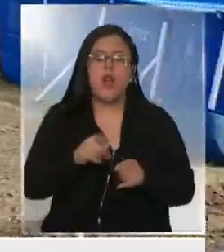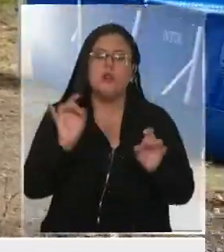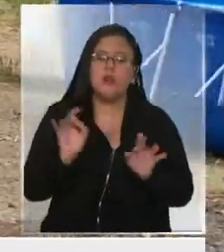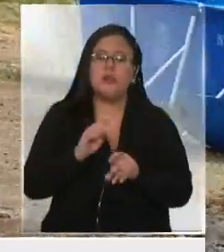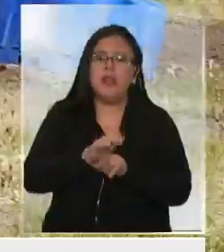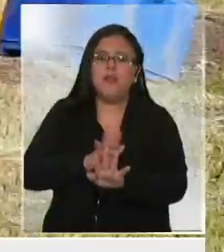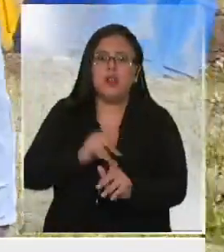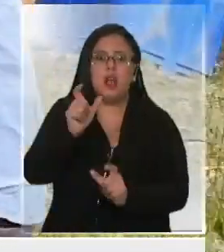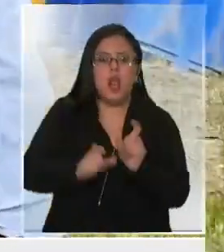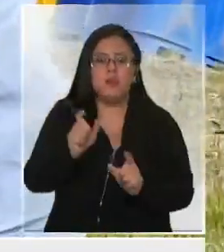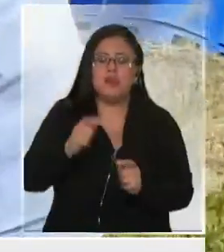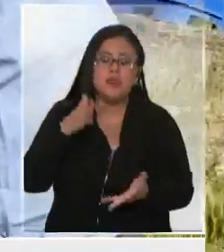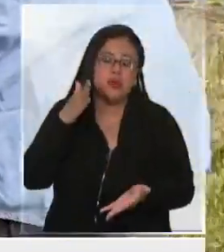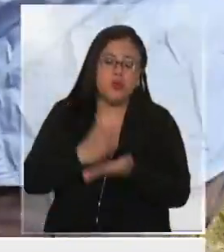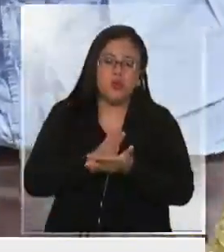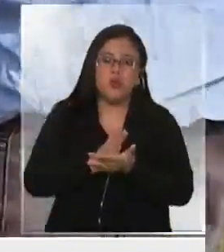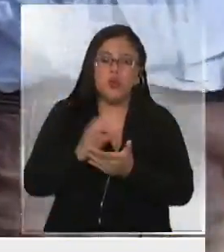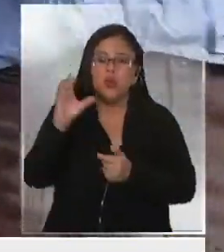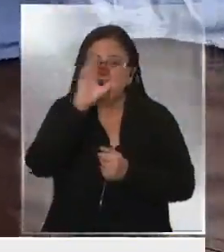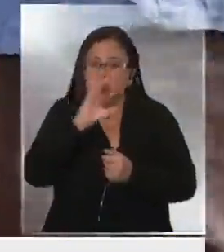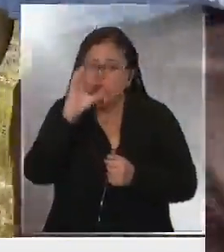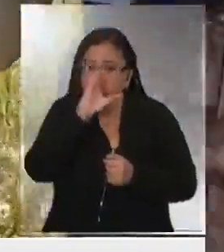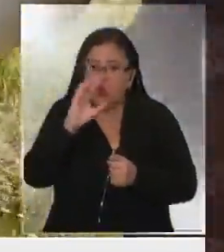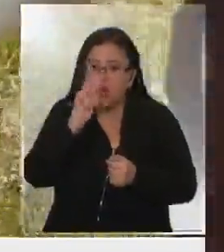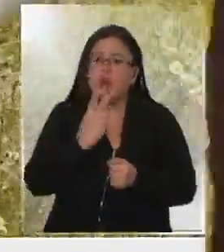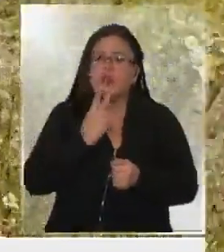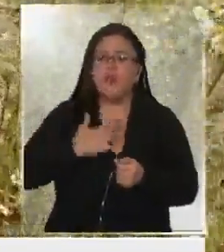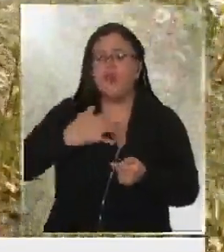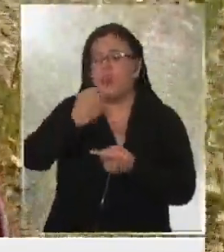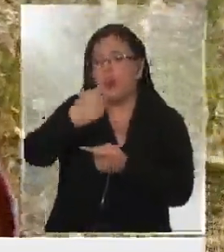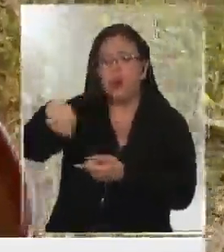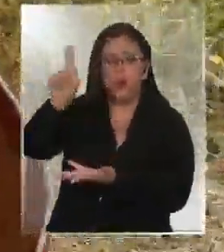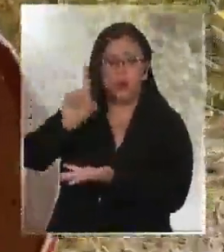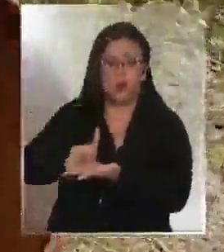vieran obligados a buscarse la vida lejos de su tierra y de sus familias.